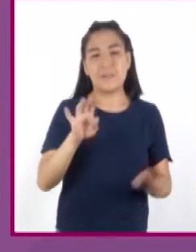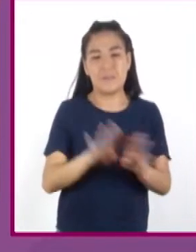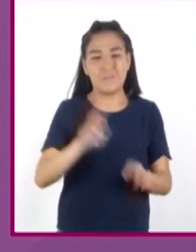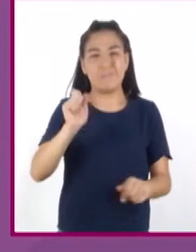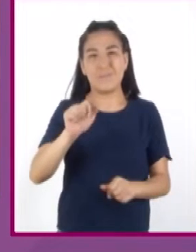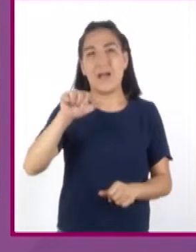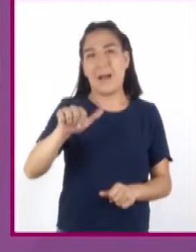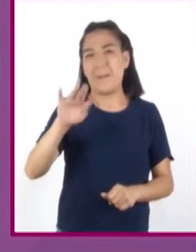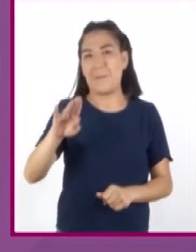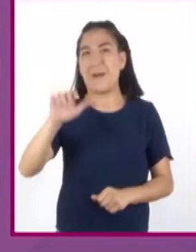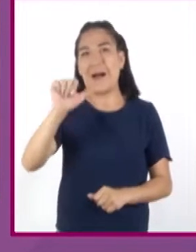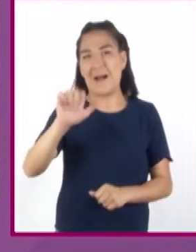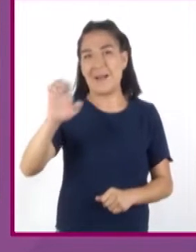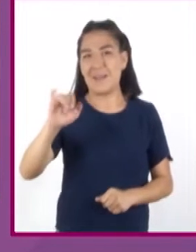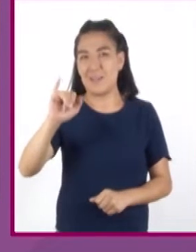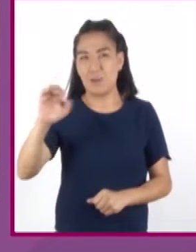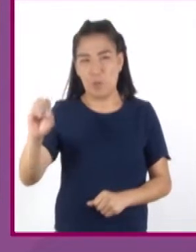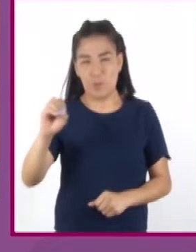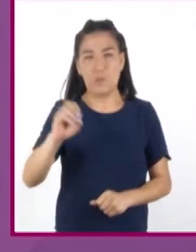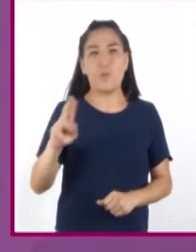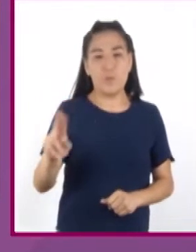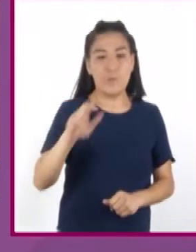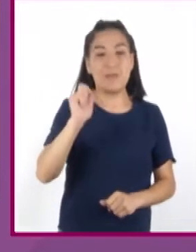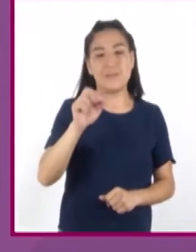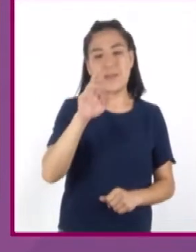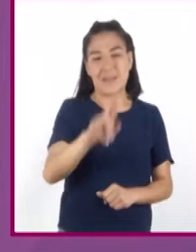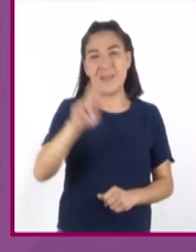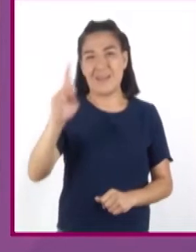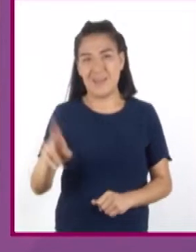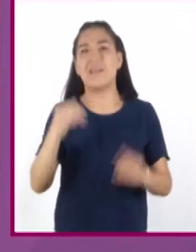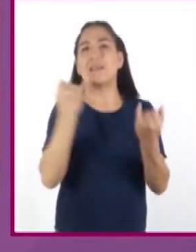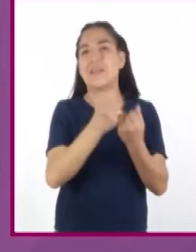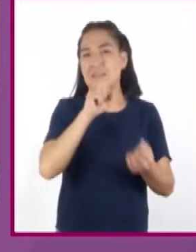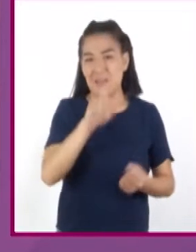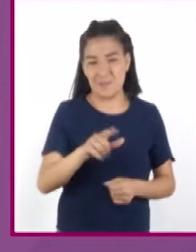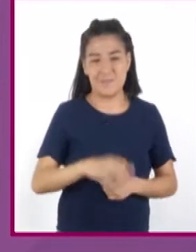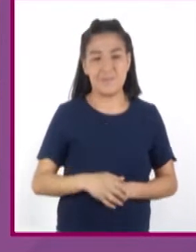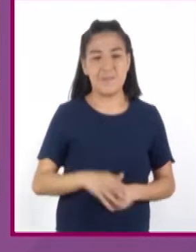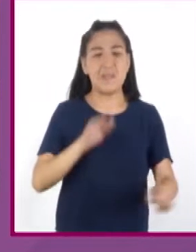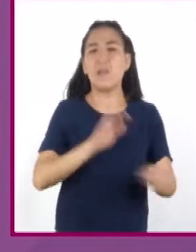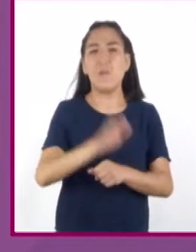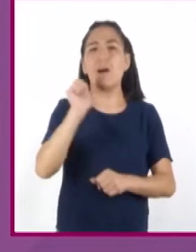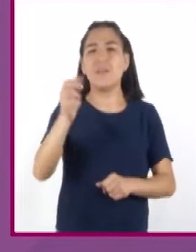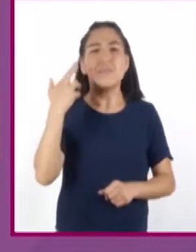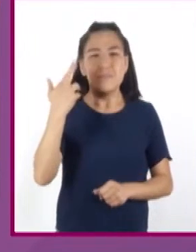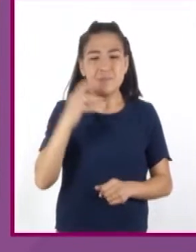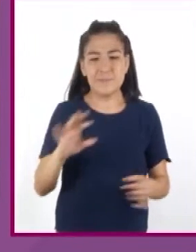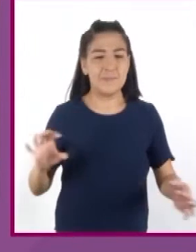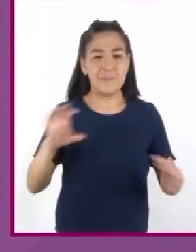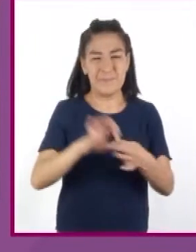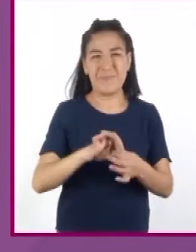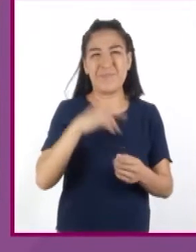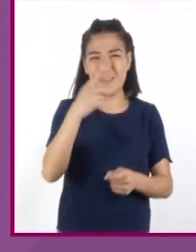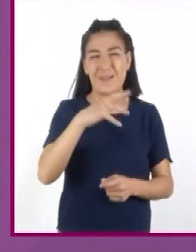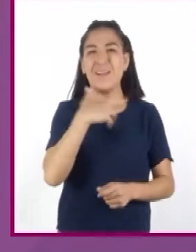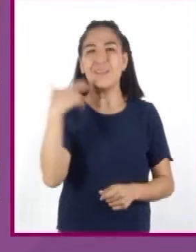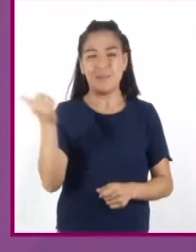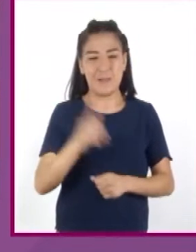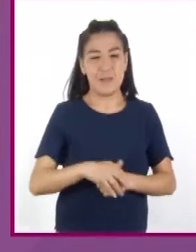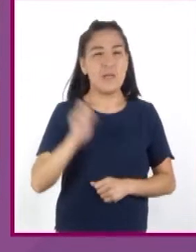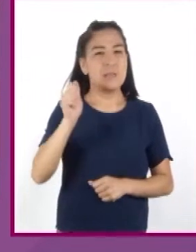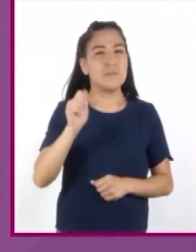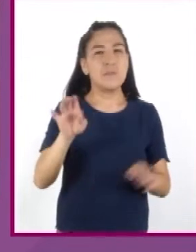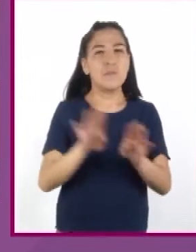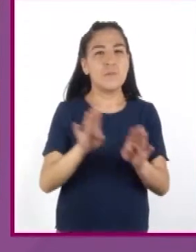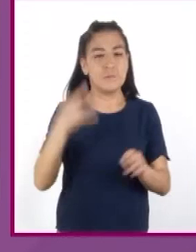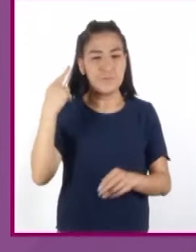vocales. También la doble R nos fue heredada de esta cultura. Otro fenómeno fonológico de influencia prerromana es la sonorización